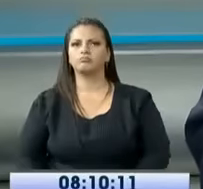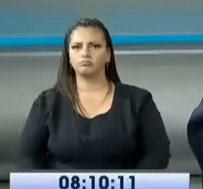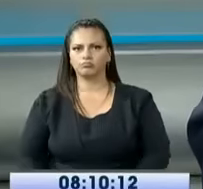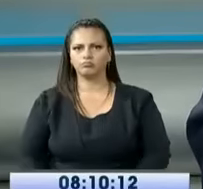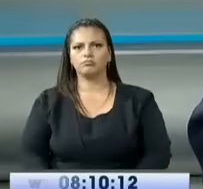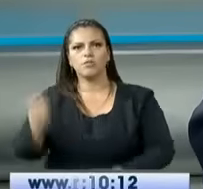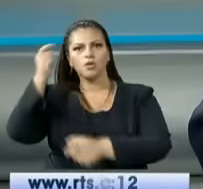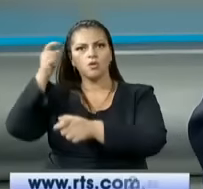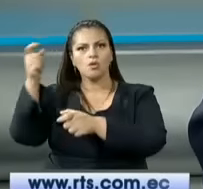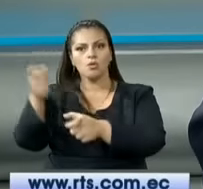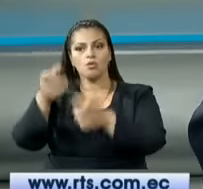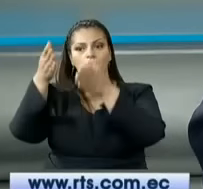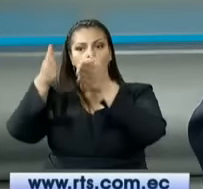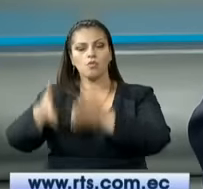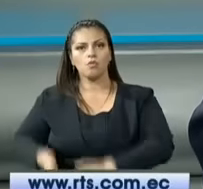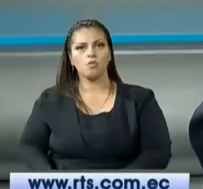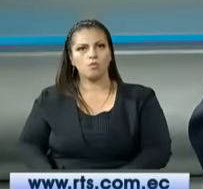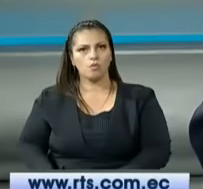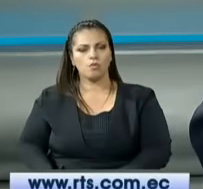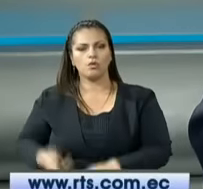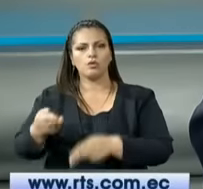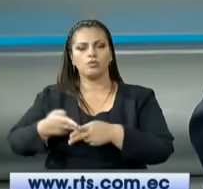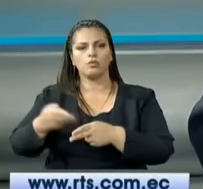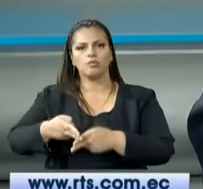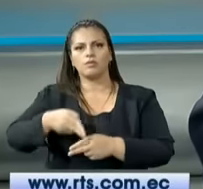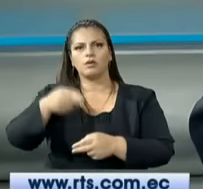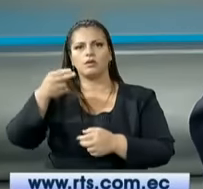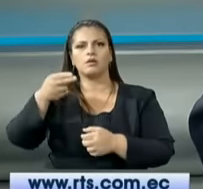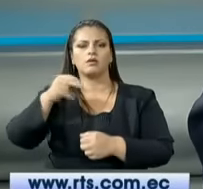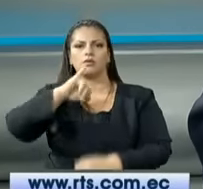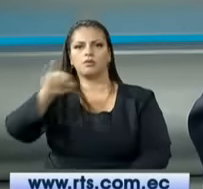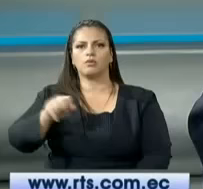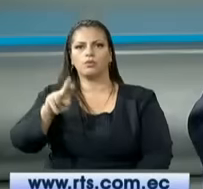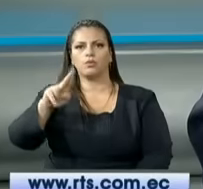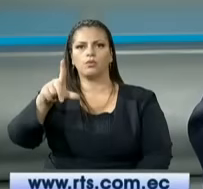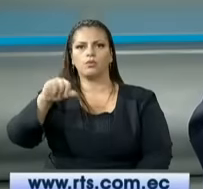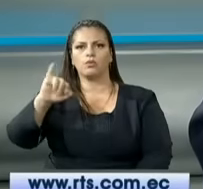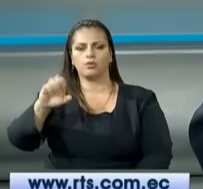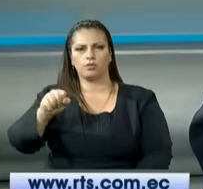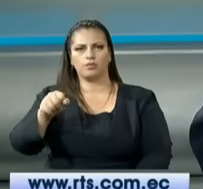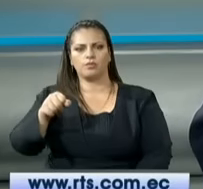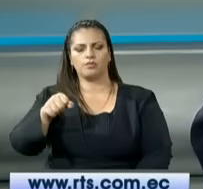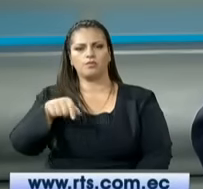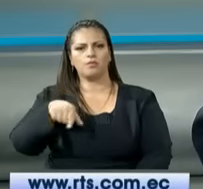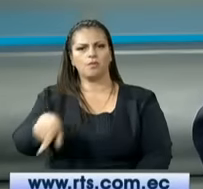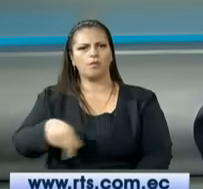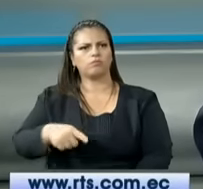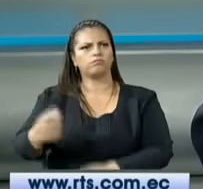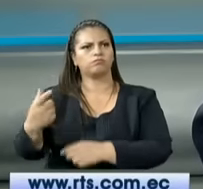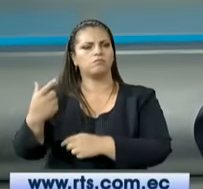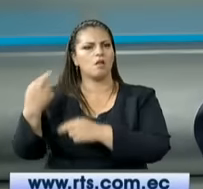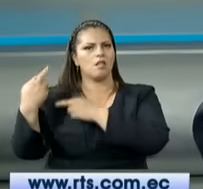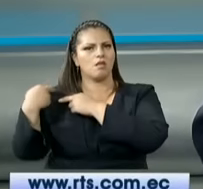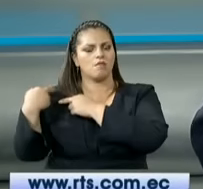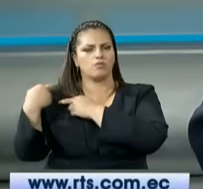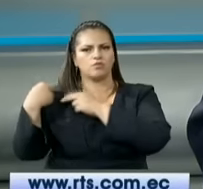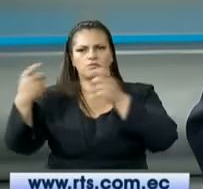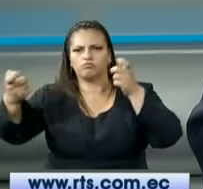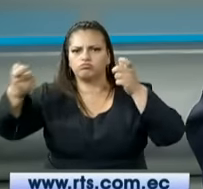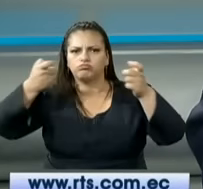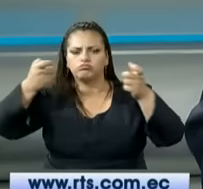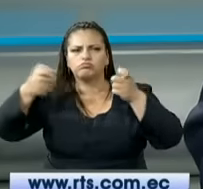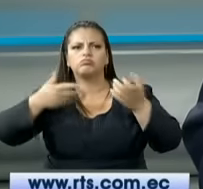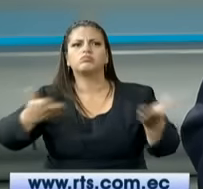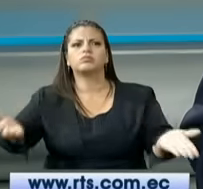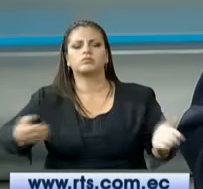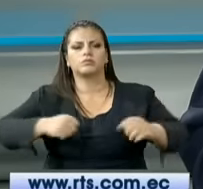de la provincia del Guayas, abogado Julio César Quiñones, se realizó un operativo en la parroquia Pascuales. El intendente de policía también estuvo presente